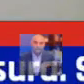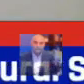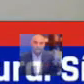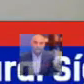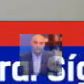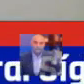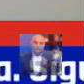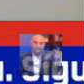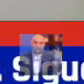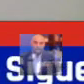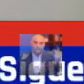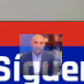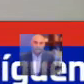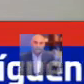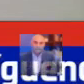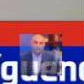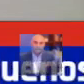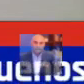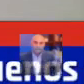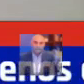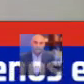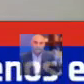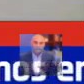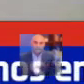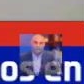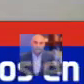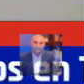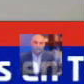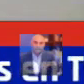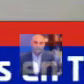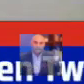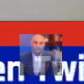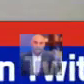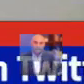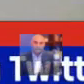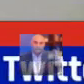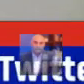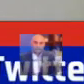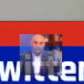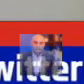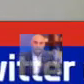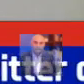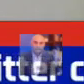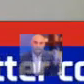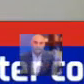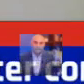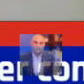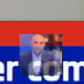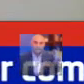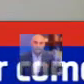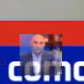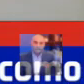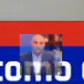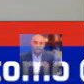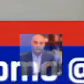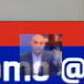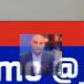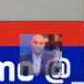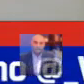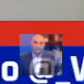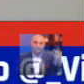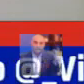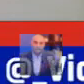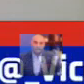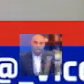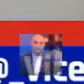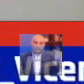dictador, y es que el populismo no tiene absolutamente nada que ver con las políticas de Estado que benefician a la población en